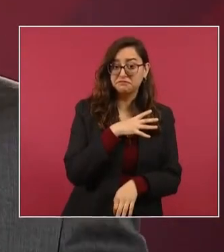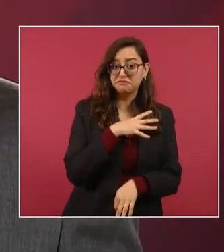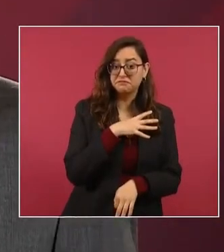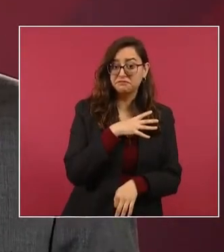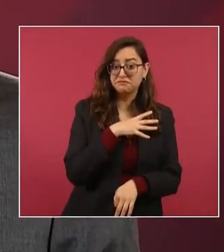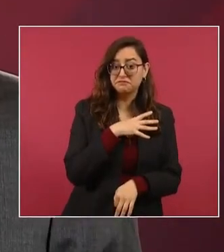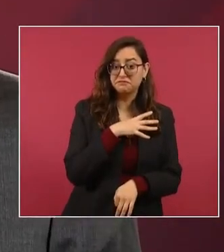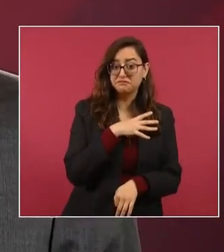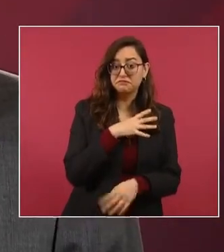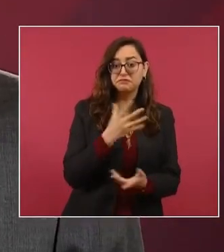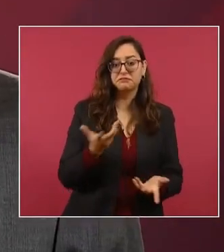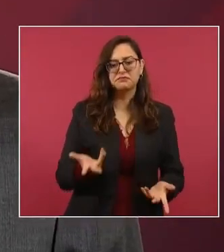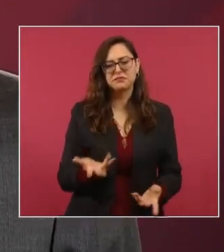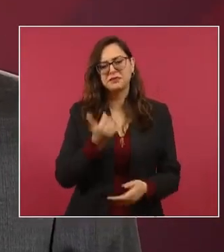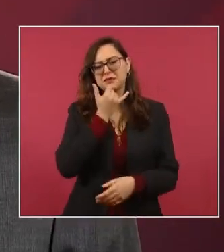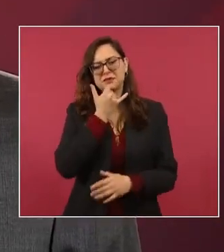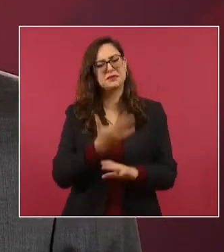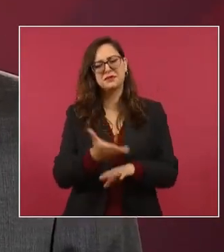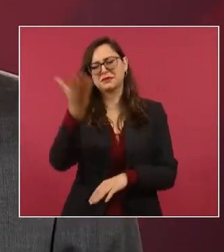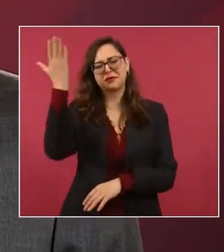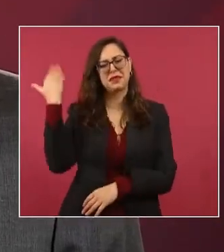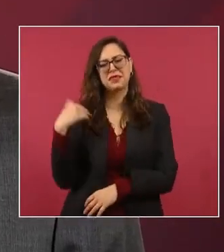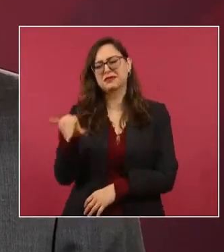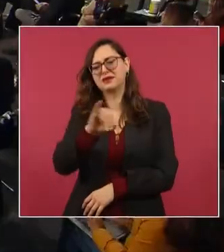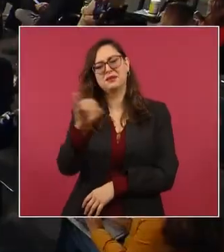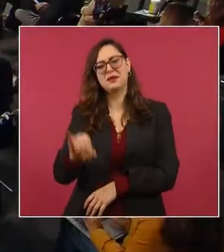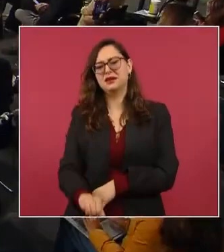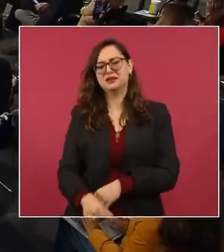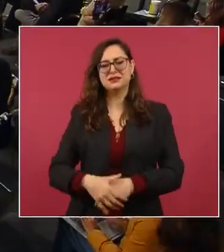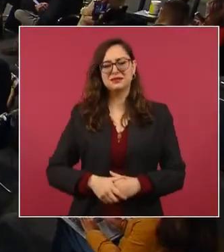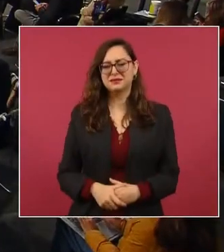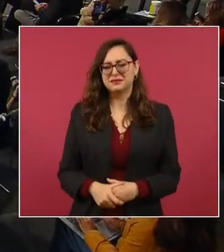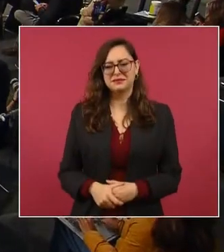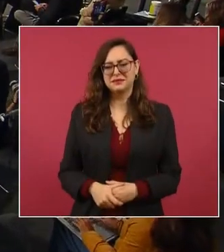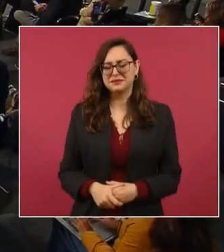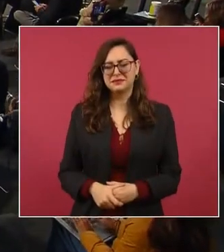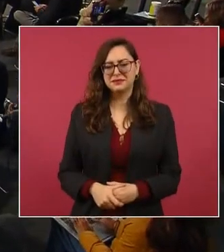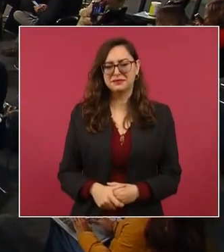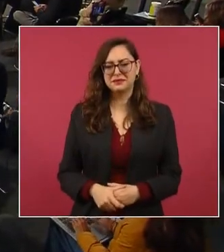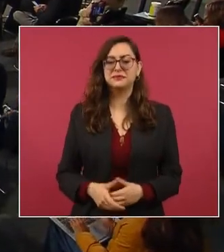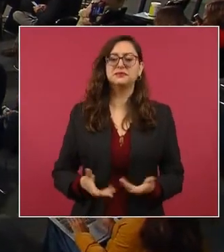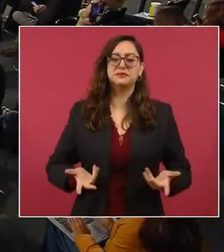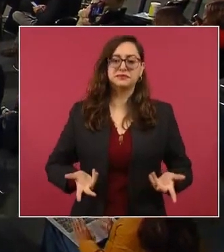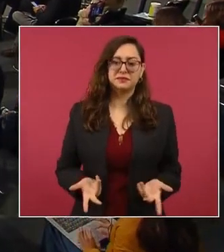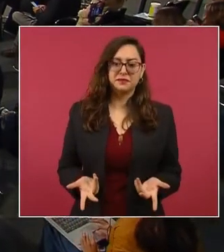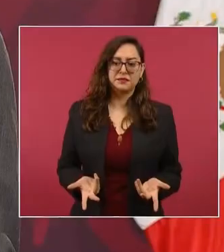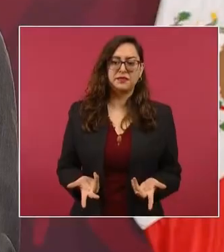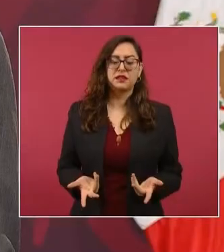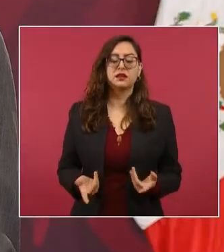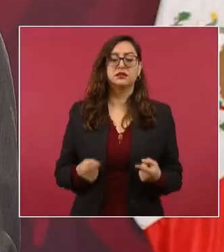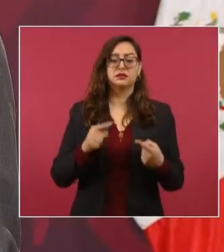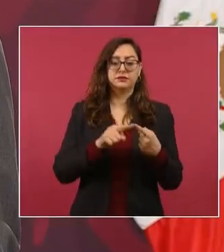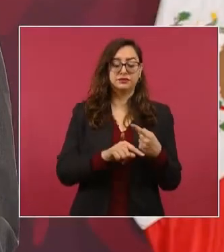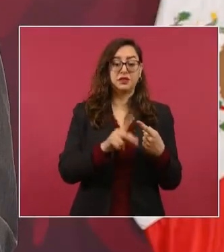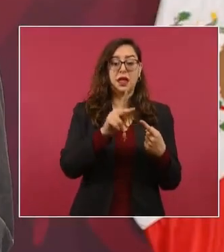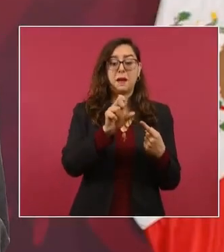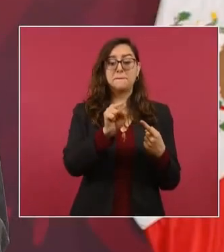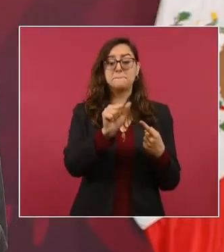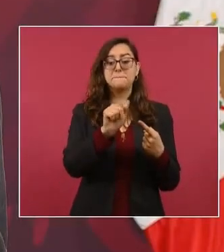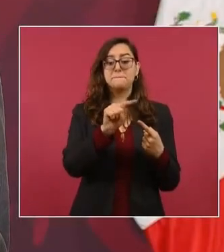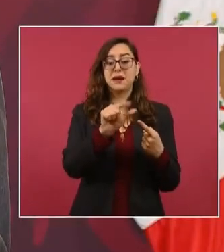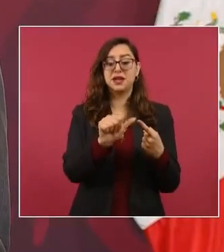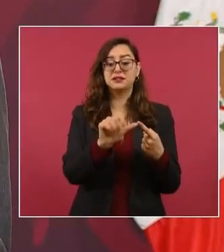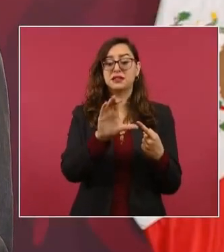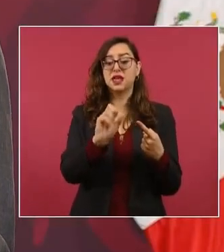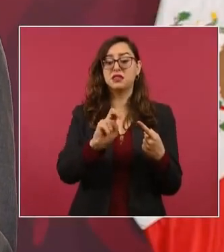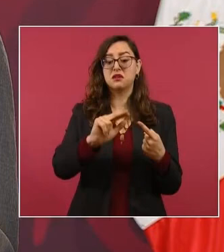otros gobiernos no hubiesen hecho eso. Bueno, ya en el caso de Pasta de Concho ya habían